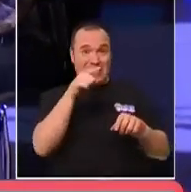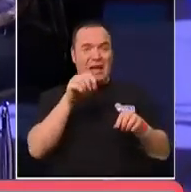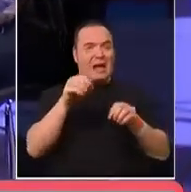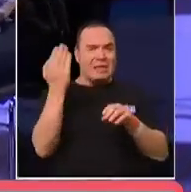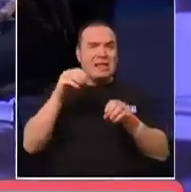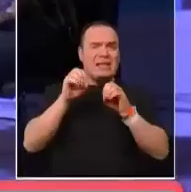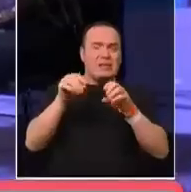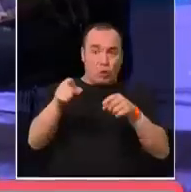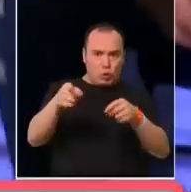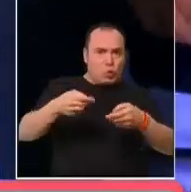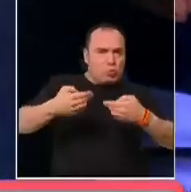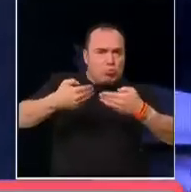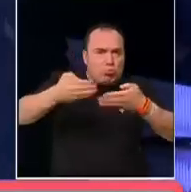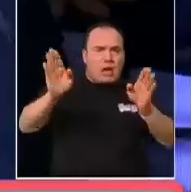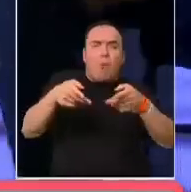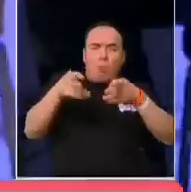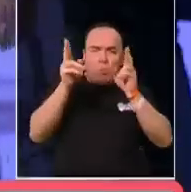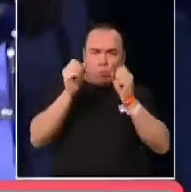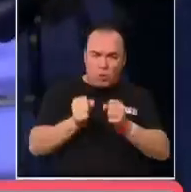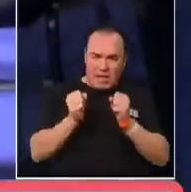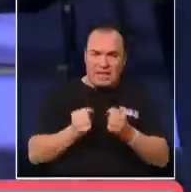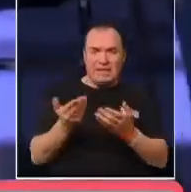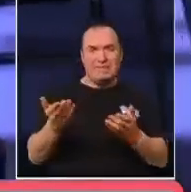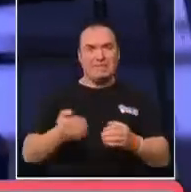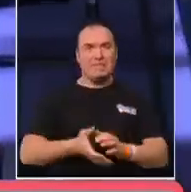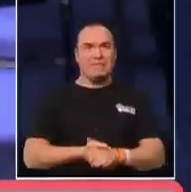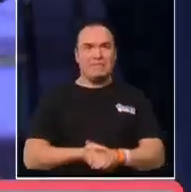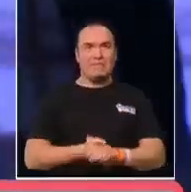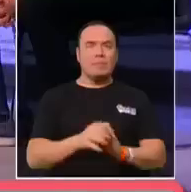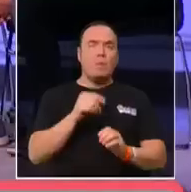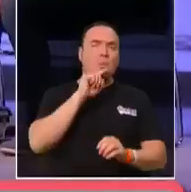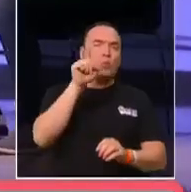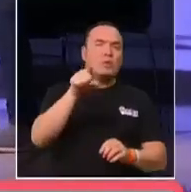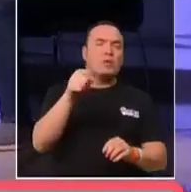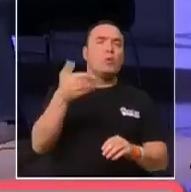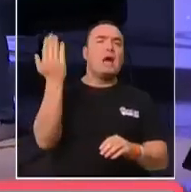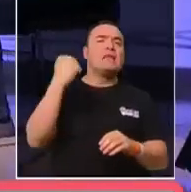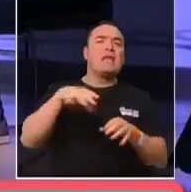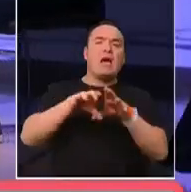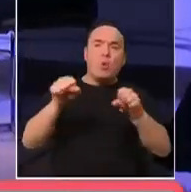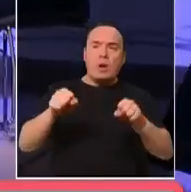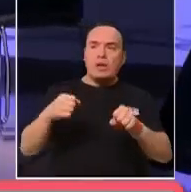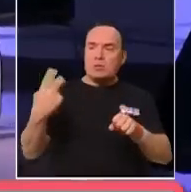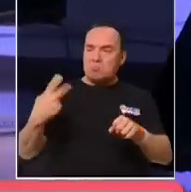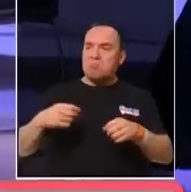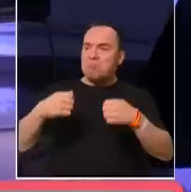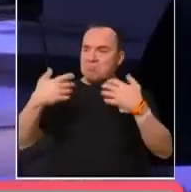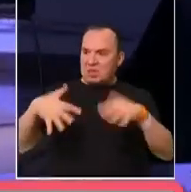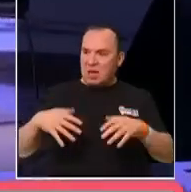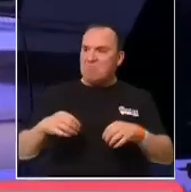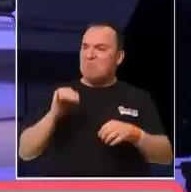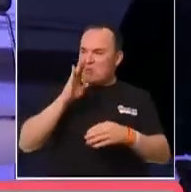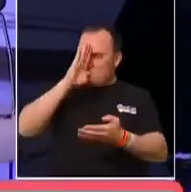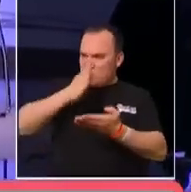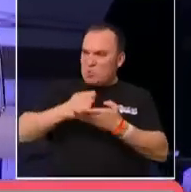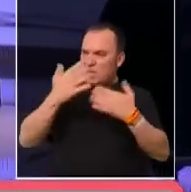fue para ti, Mario, ponerte de acuerdo con Karina y decir, este es el momento, vamos a agrandar la